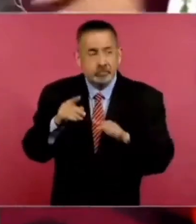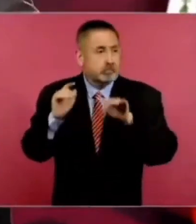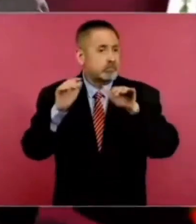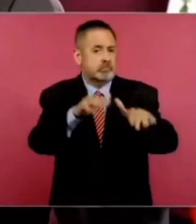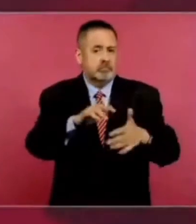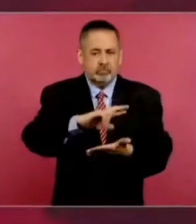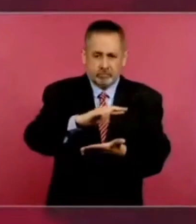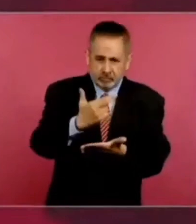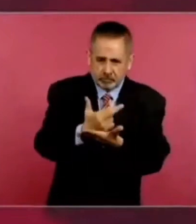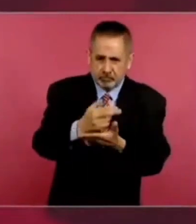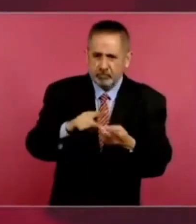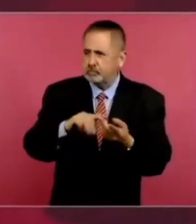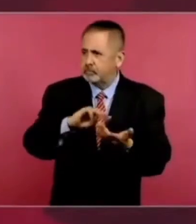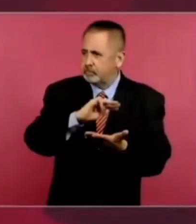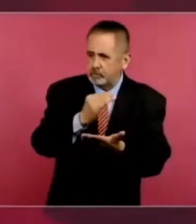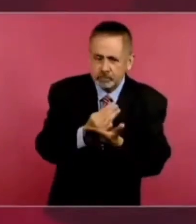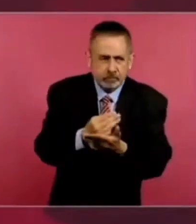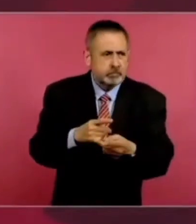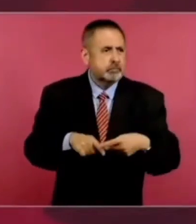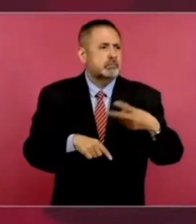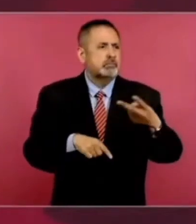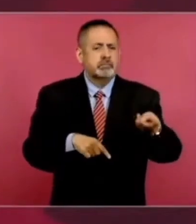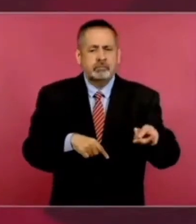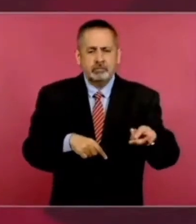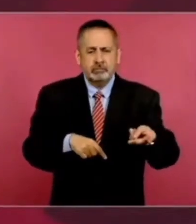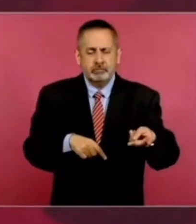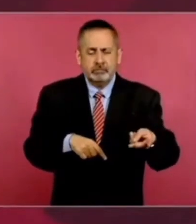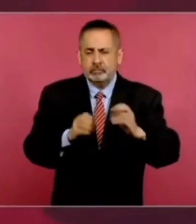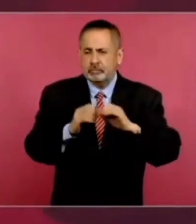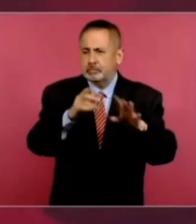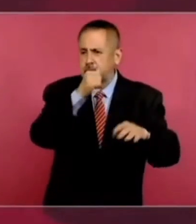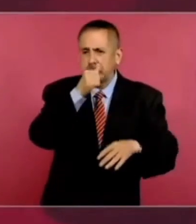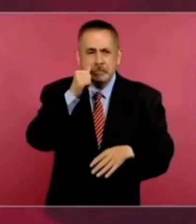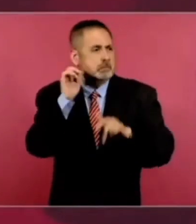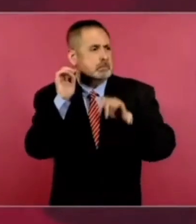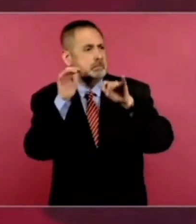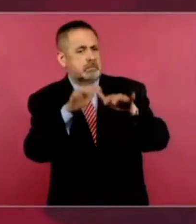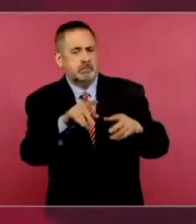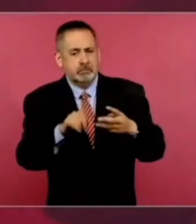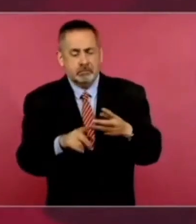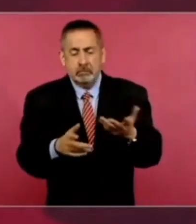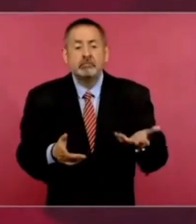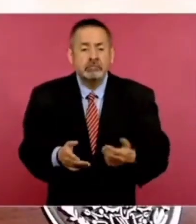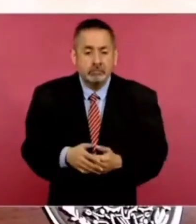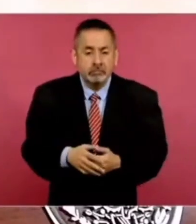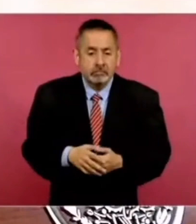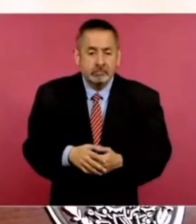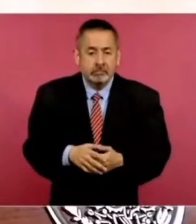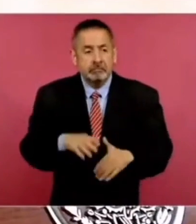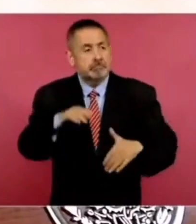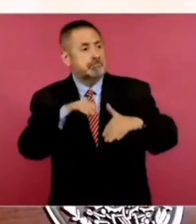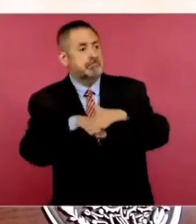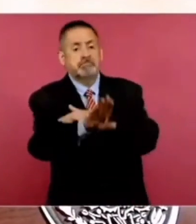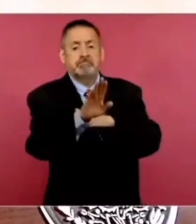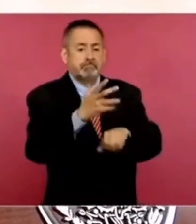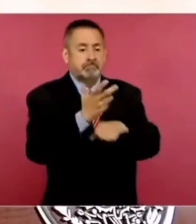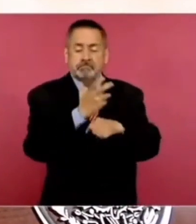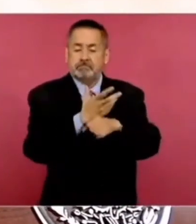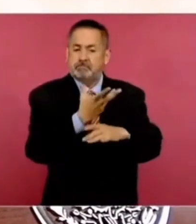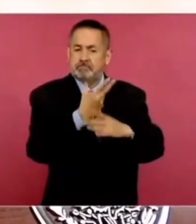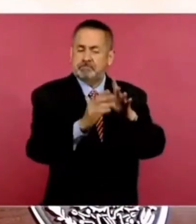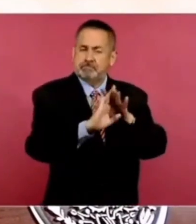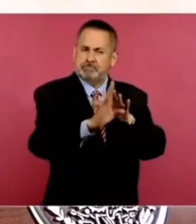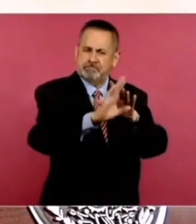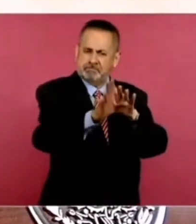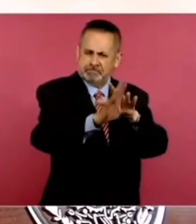Reynosa, Matamoros, desde luego Juárez, y al extranjero, muchos.